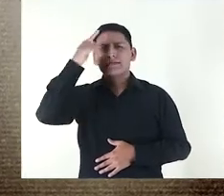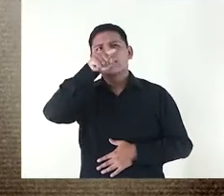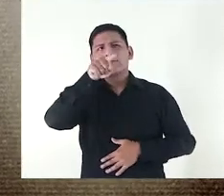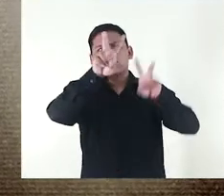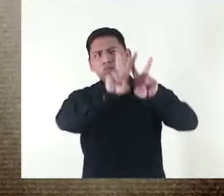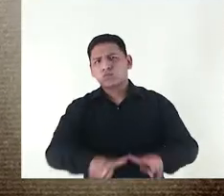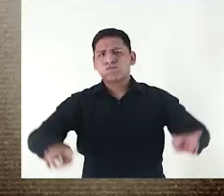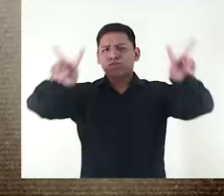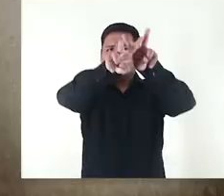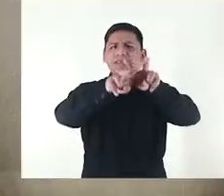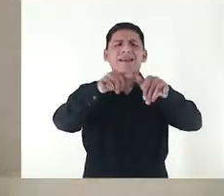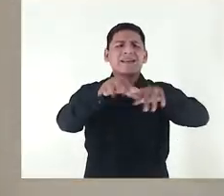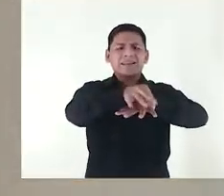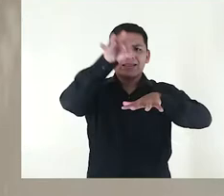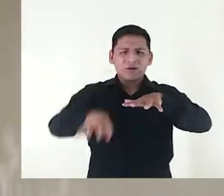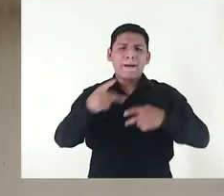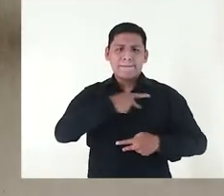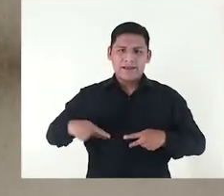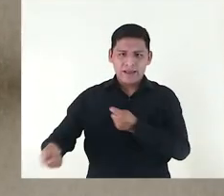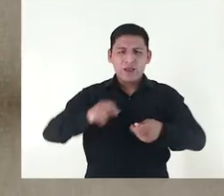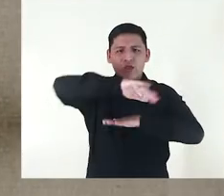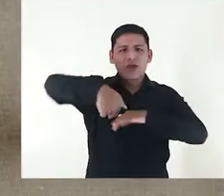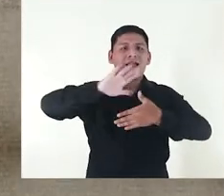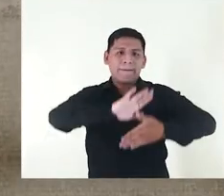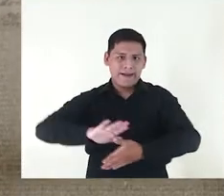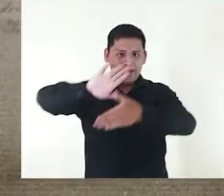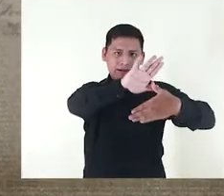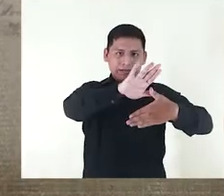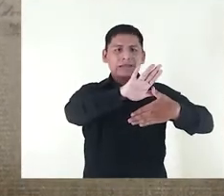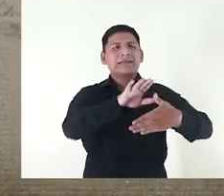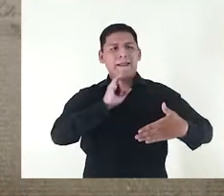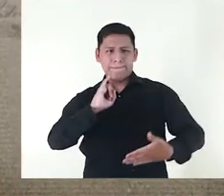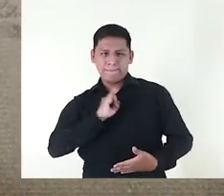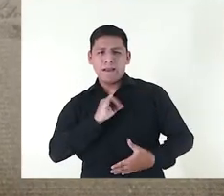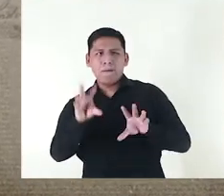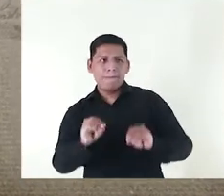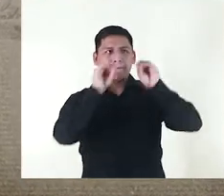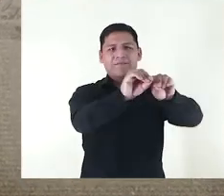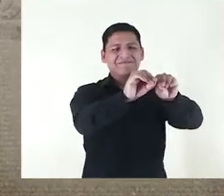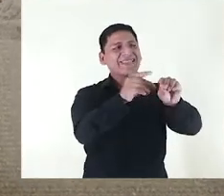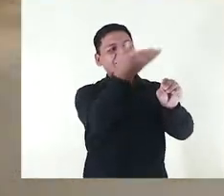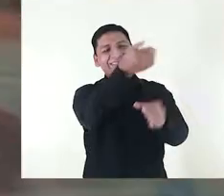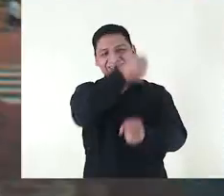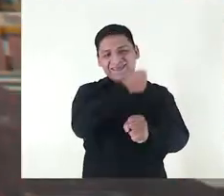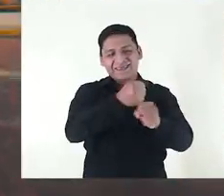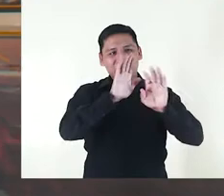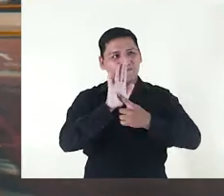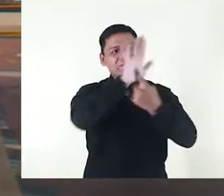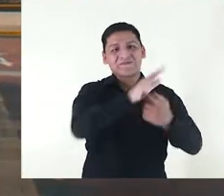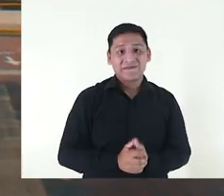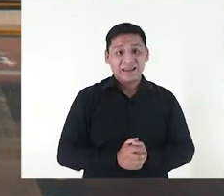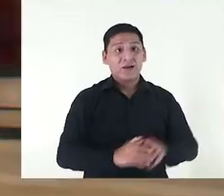se había dado cuenta tempranamente del valor que tenía la arquitectura virreinal en América, con una expresión muy propia. Y eso fue